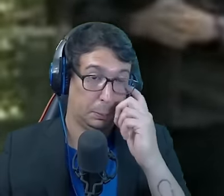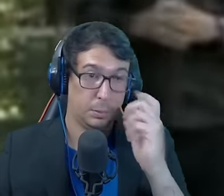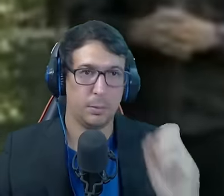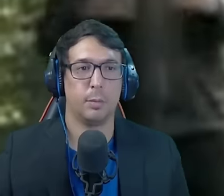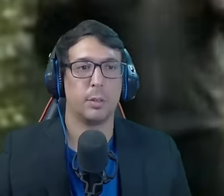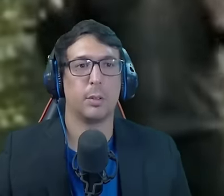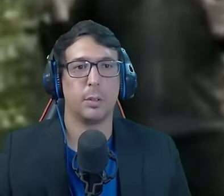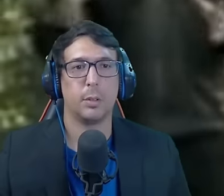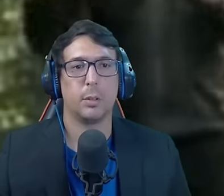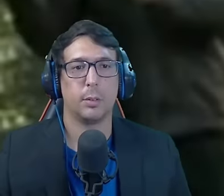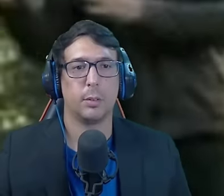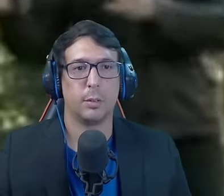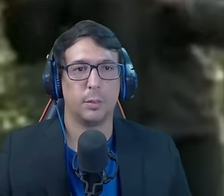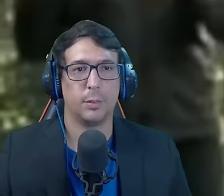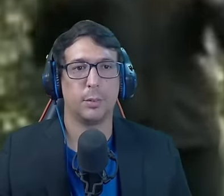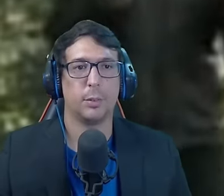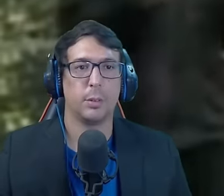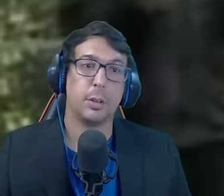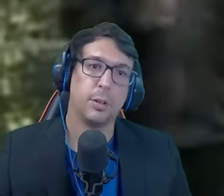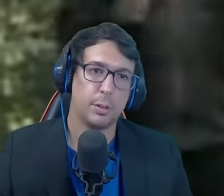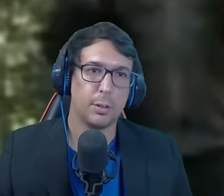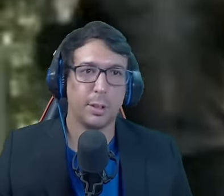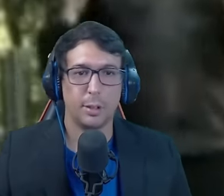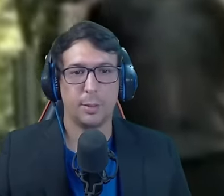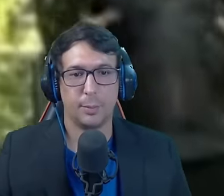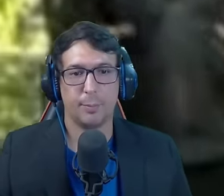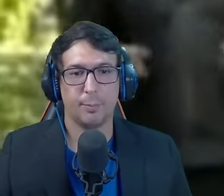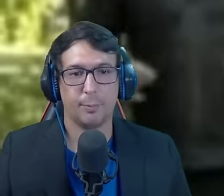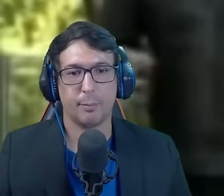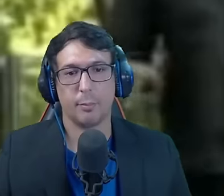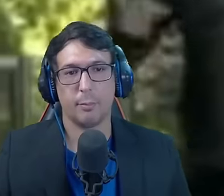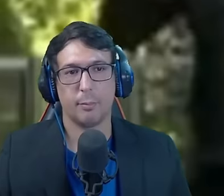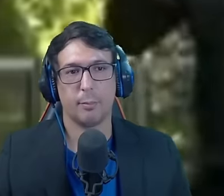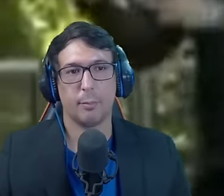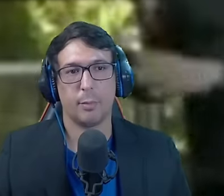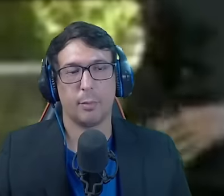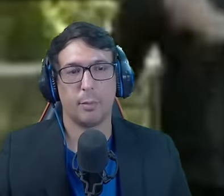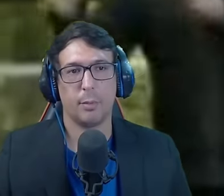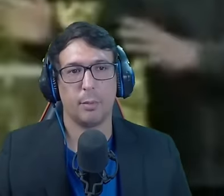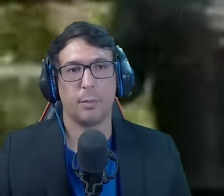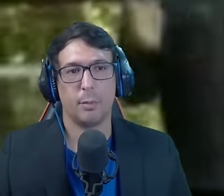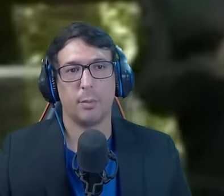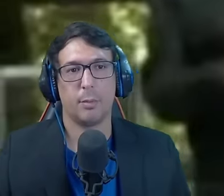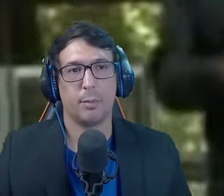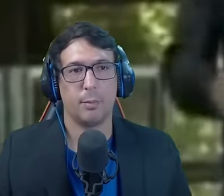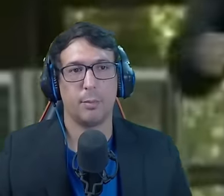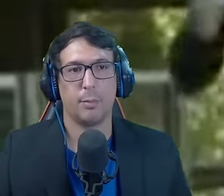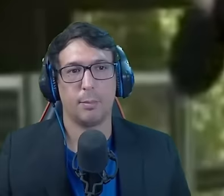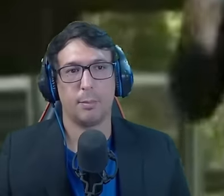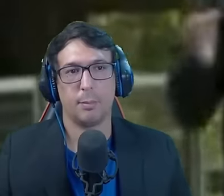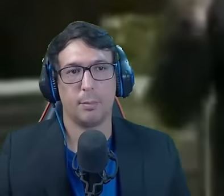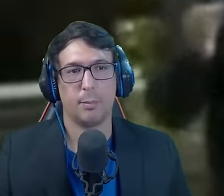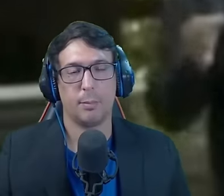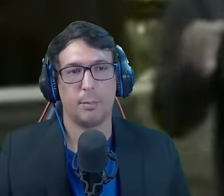llegar a nuestro país. Porque claro, los textos y las narrativas de la época estaban más concentrados en los conflictos bélicos entre araucanos y españoles. Pero